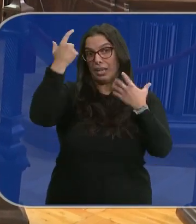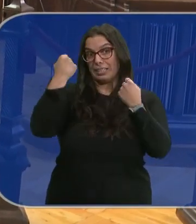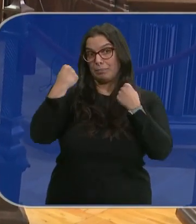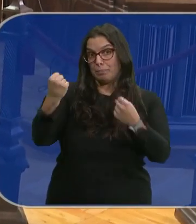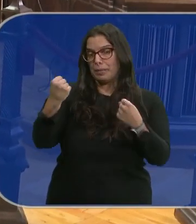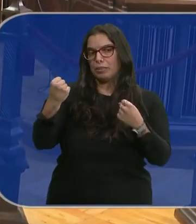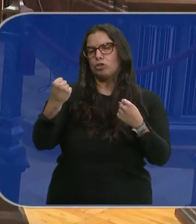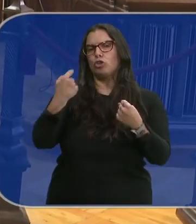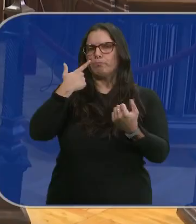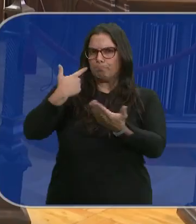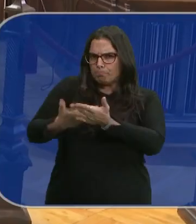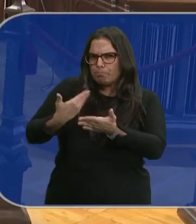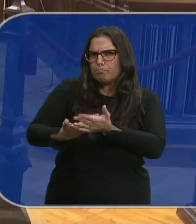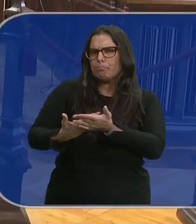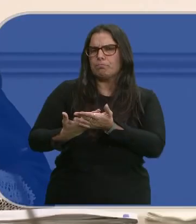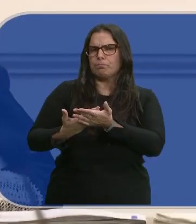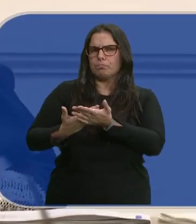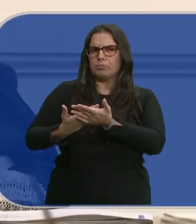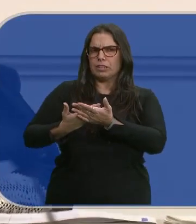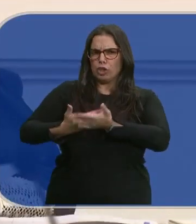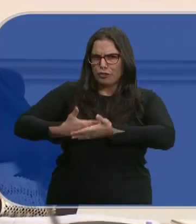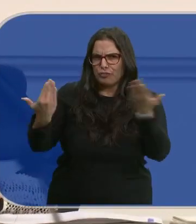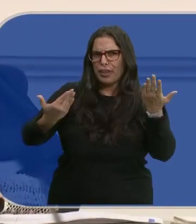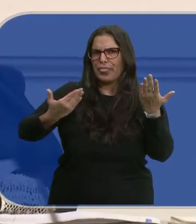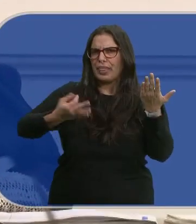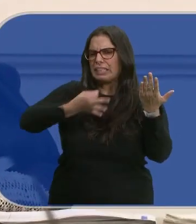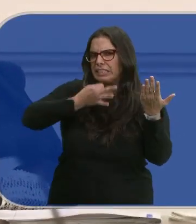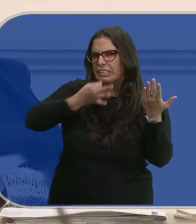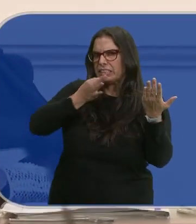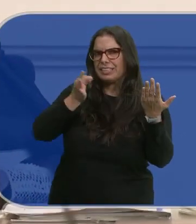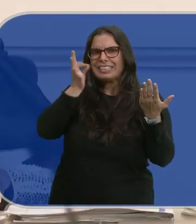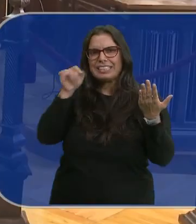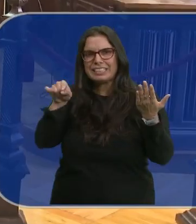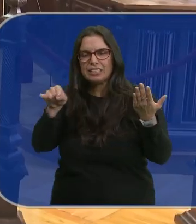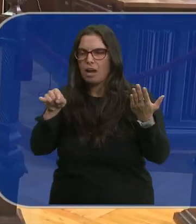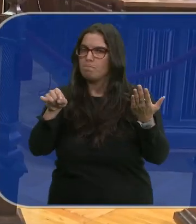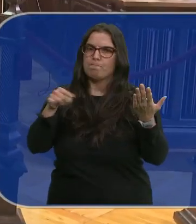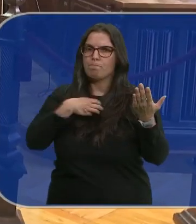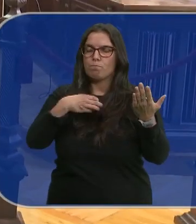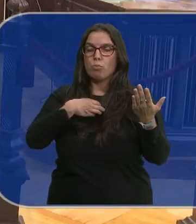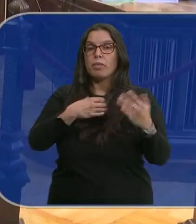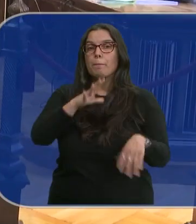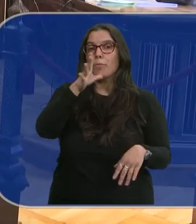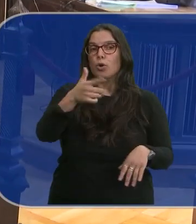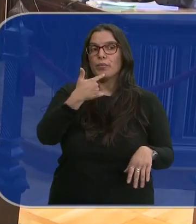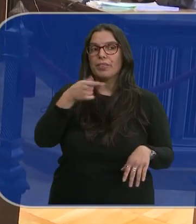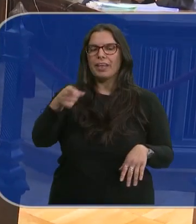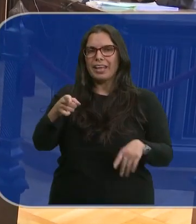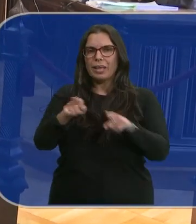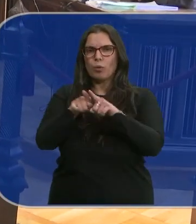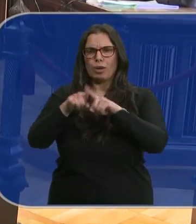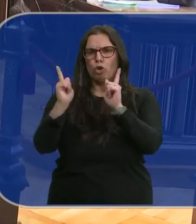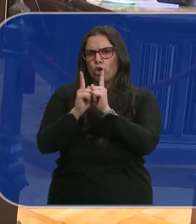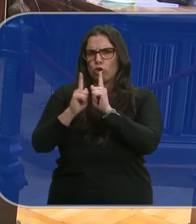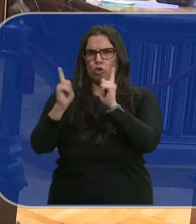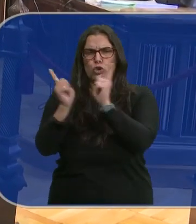peritos que no han podido acreditar la credibilidad del relato de la víctima. Dicen que no pueden hacerlo porque el relato es tan